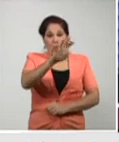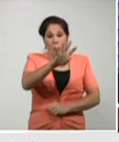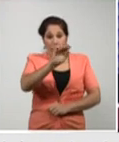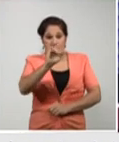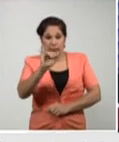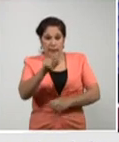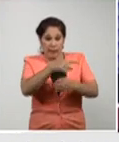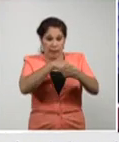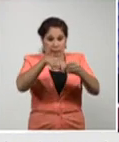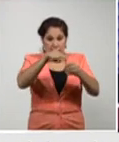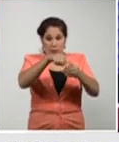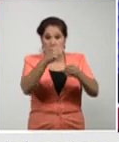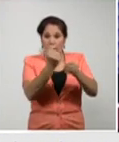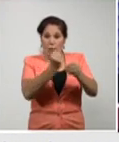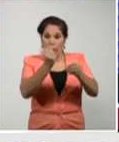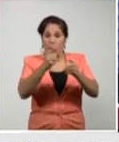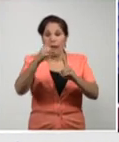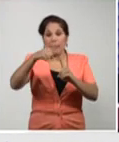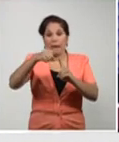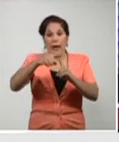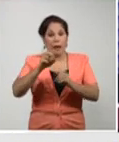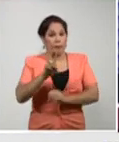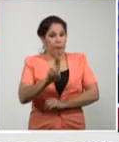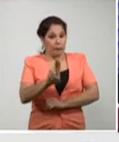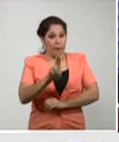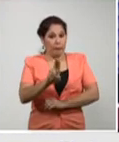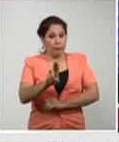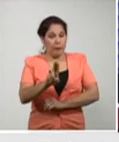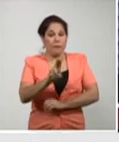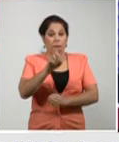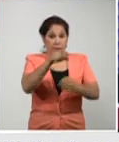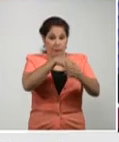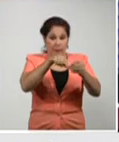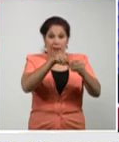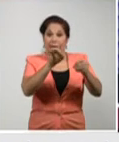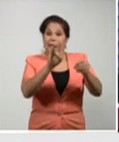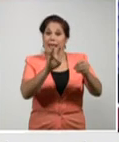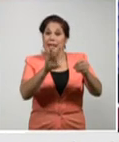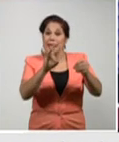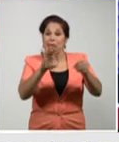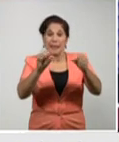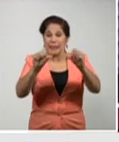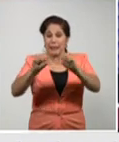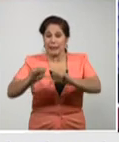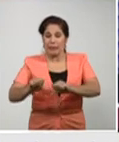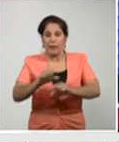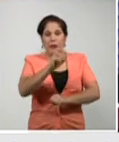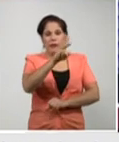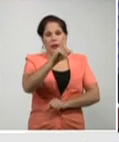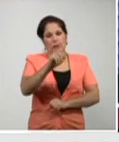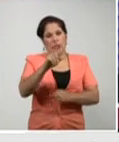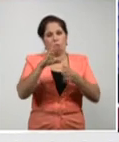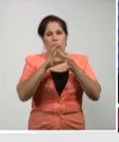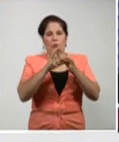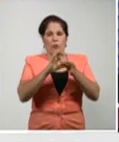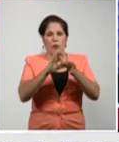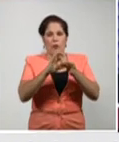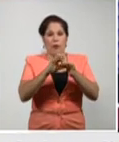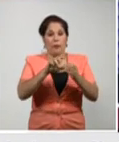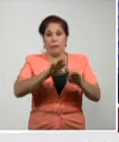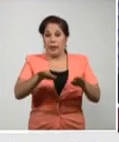pacientes confirmados en terapia intensiva, 15 críticos y 31 graves. Y ya se acumulan